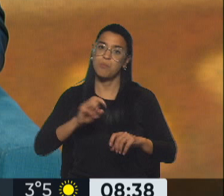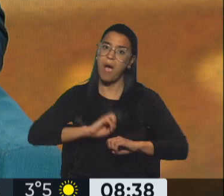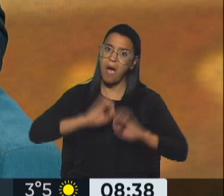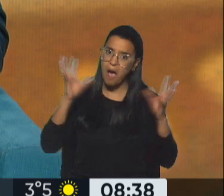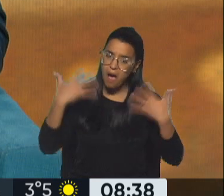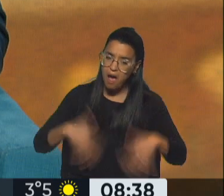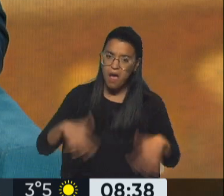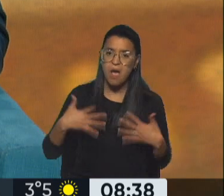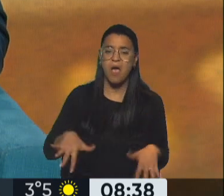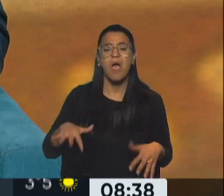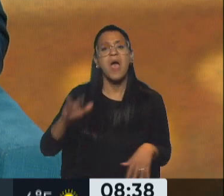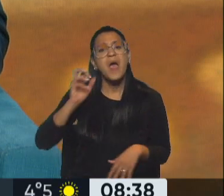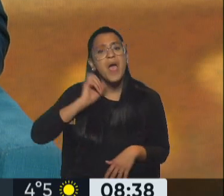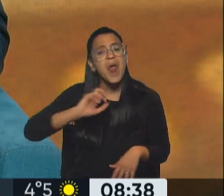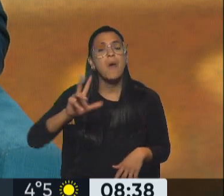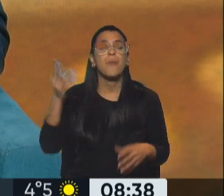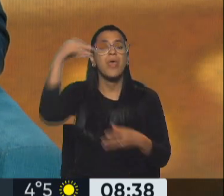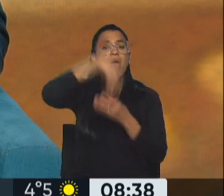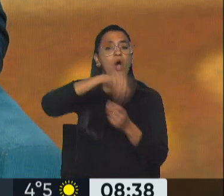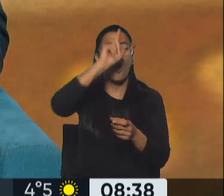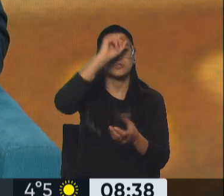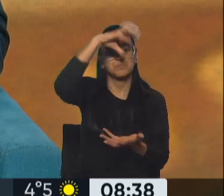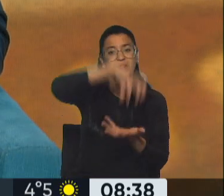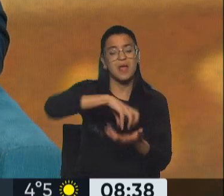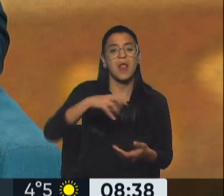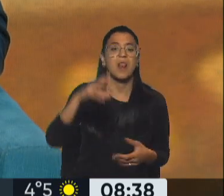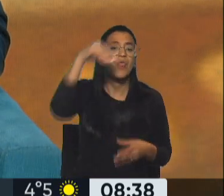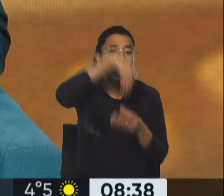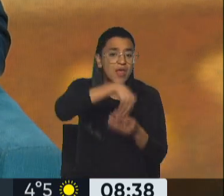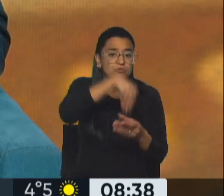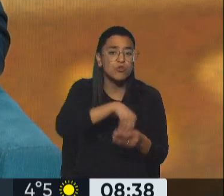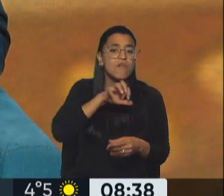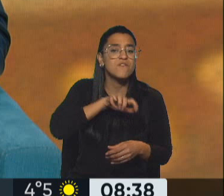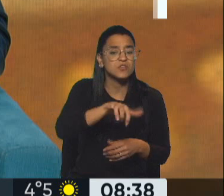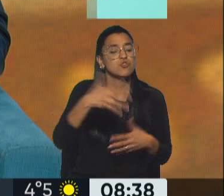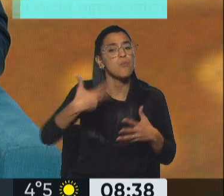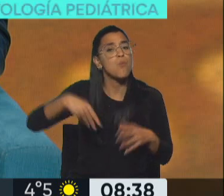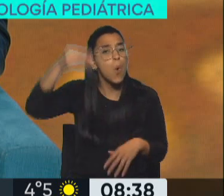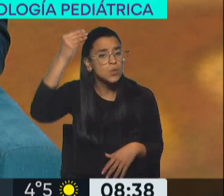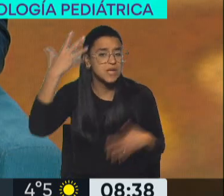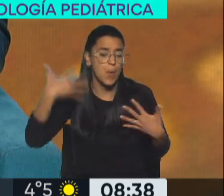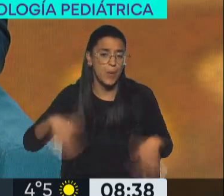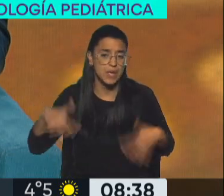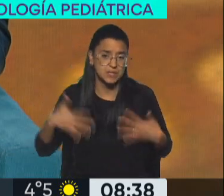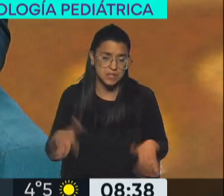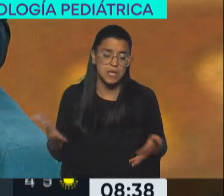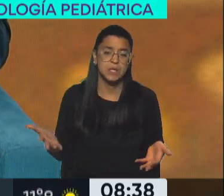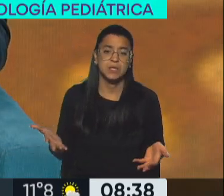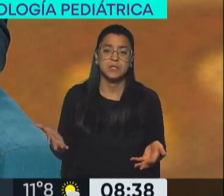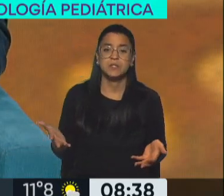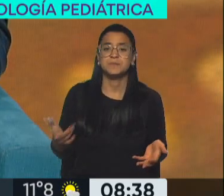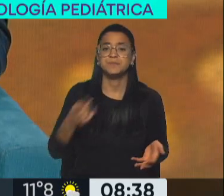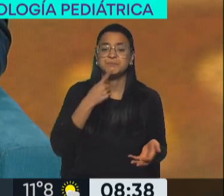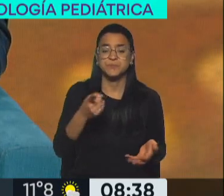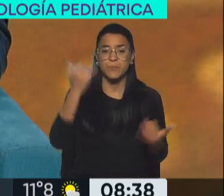grave dentro de los hospitales, ¿no? Las infecciones intrahospitalarias, muchas veces